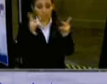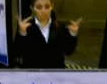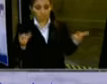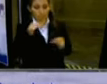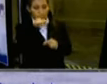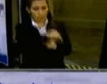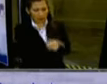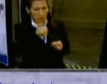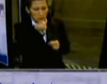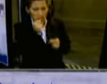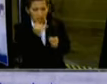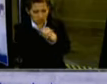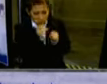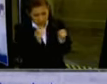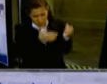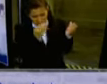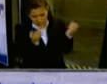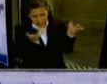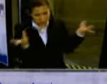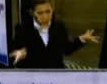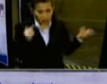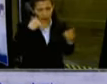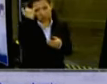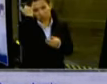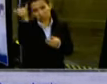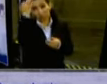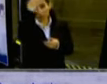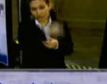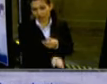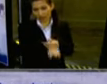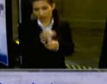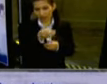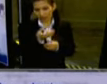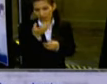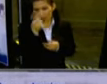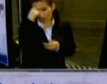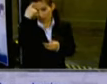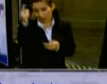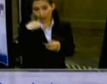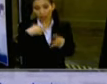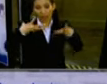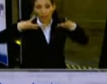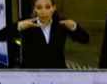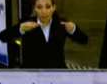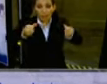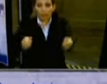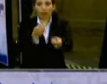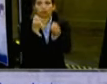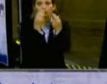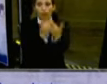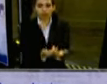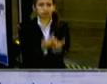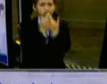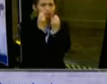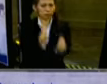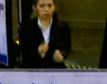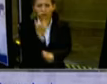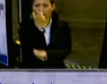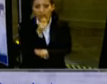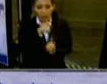escasa información, saltan a conclusiones fáciles. Se está gastando demasiado